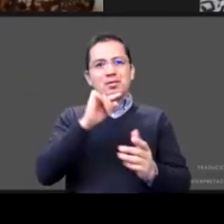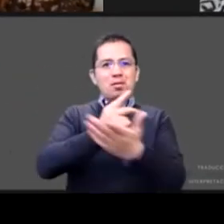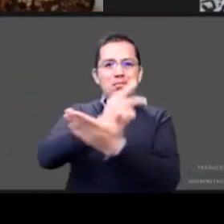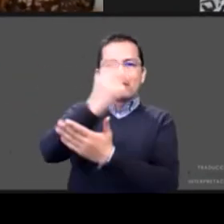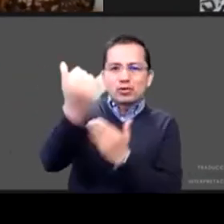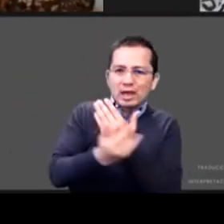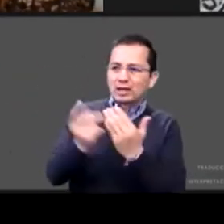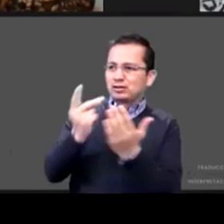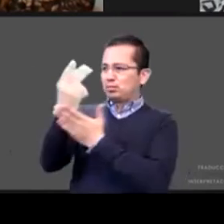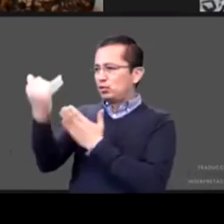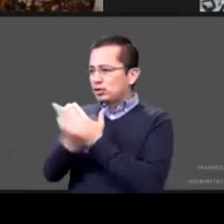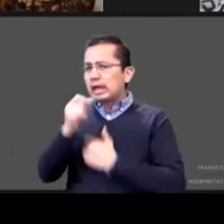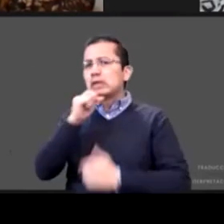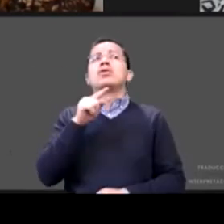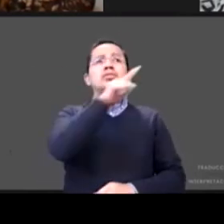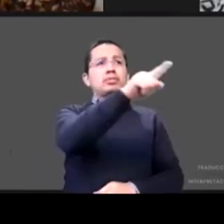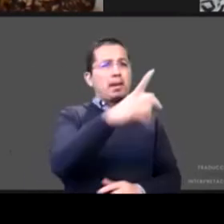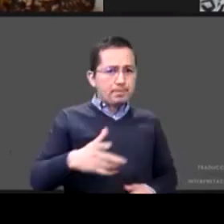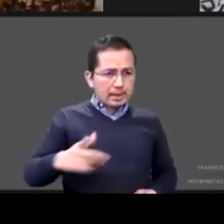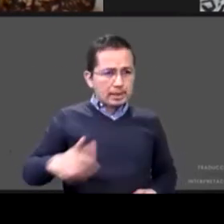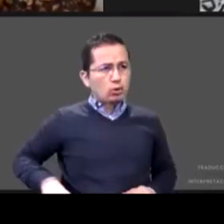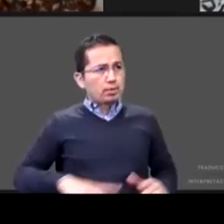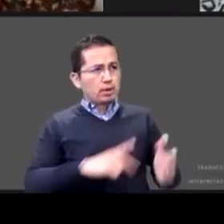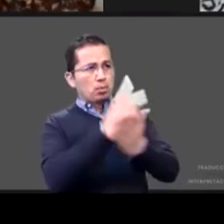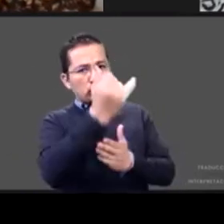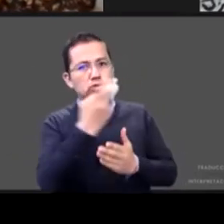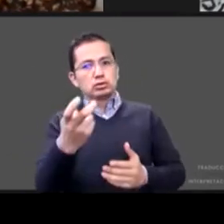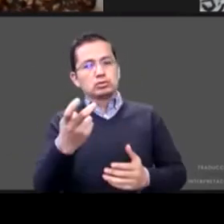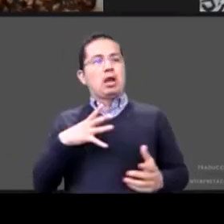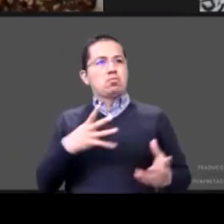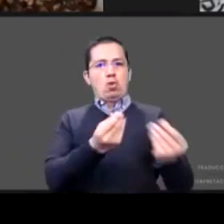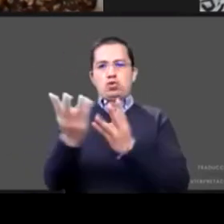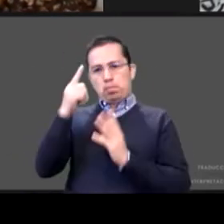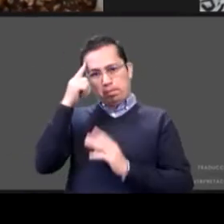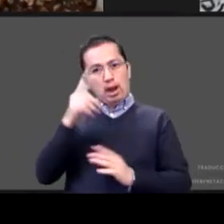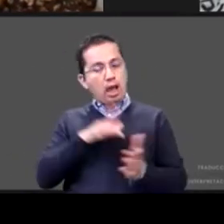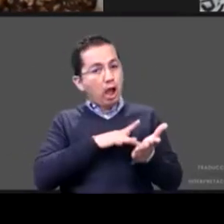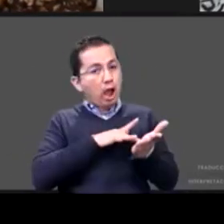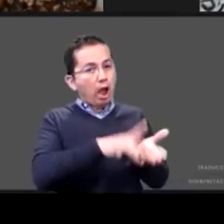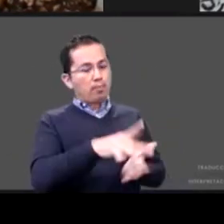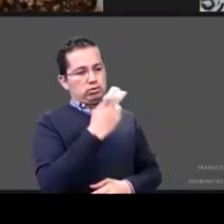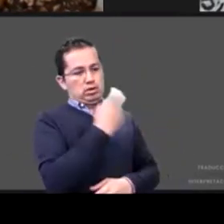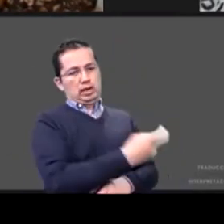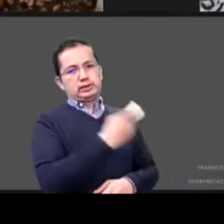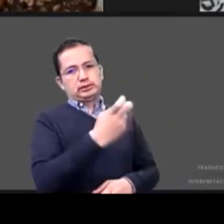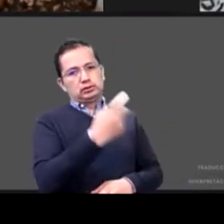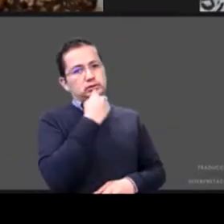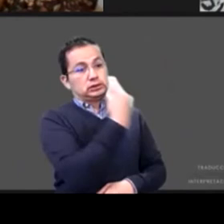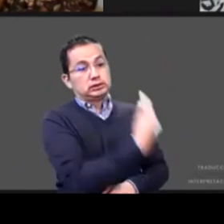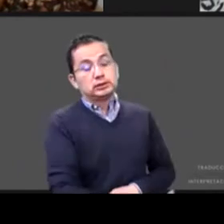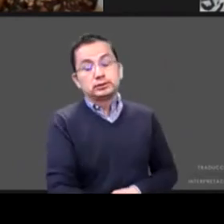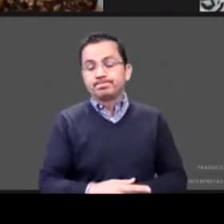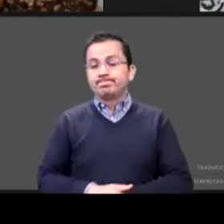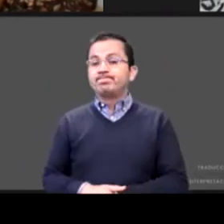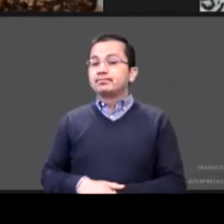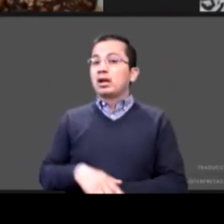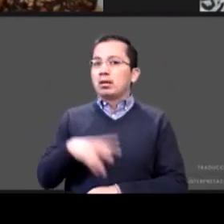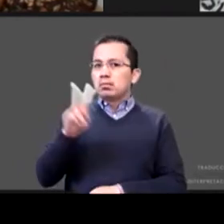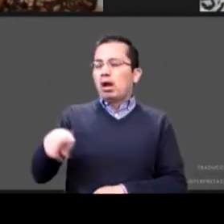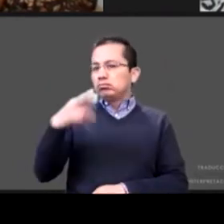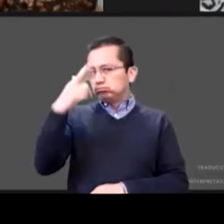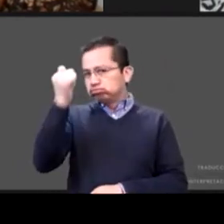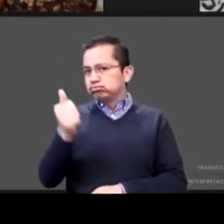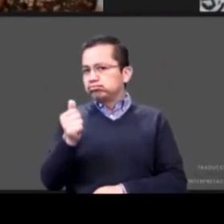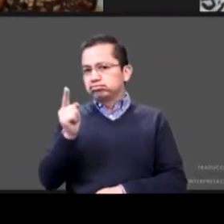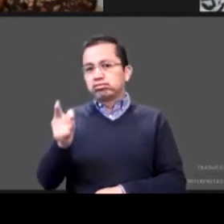gobierno precisamente para apoyar en todas estas circunstancias especiales, que es muy importante la comunicación y que la gente sepa que